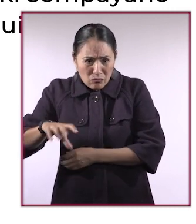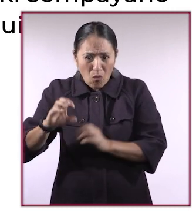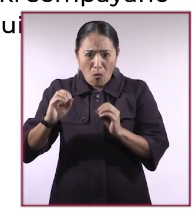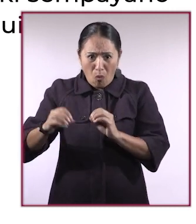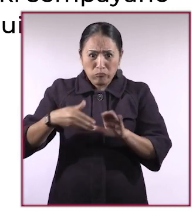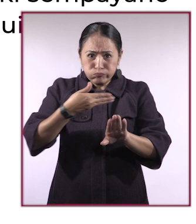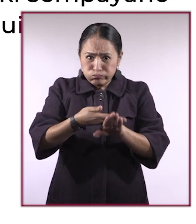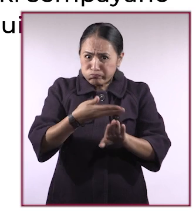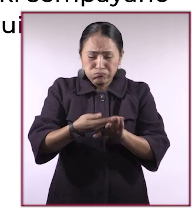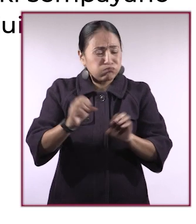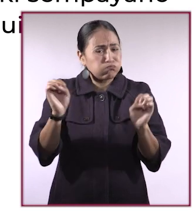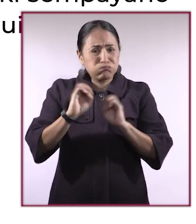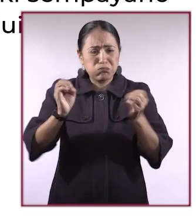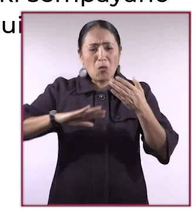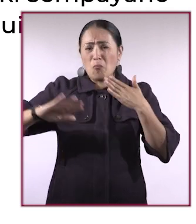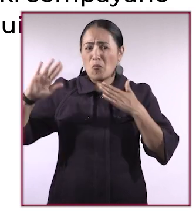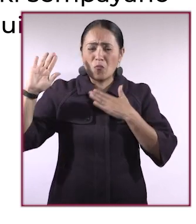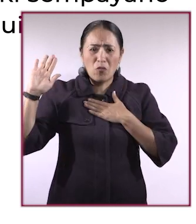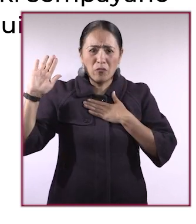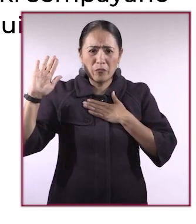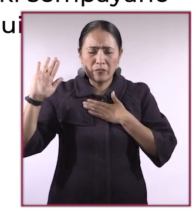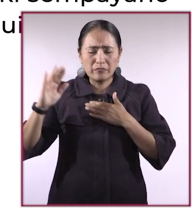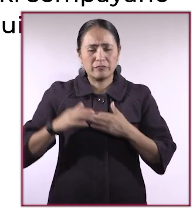ni hacerles ningún daño.